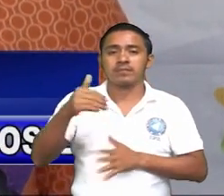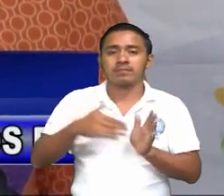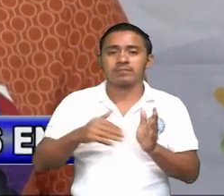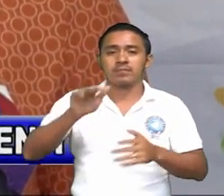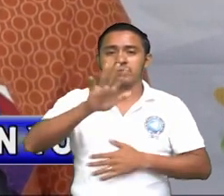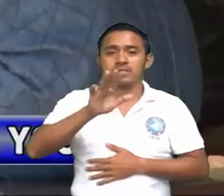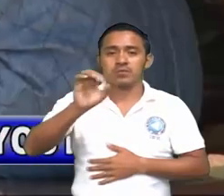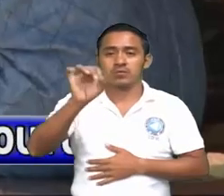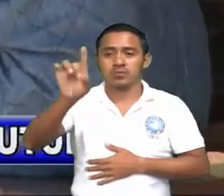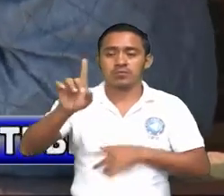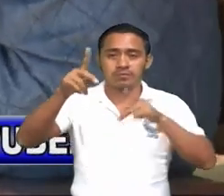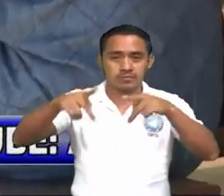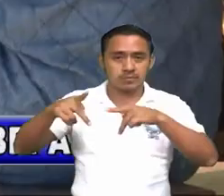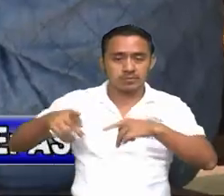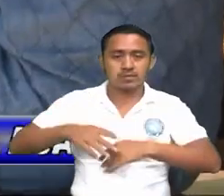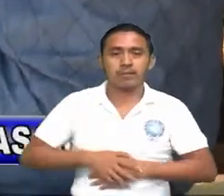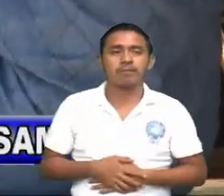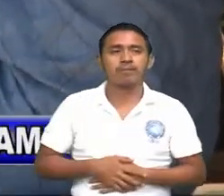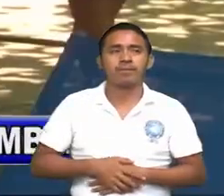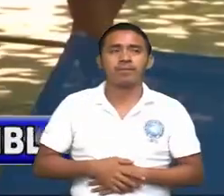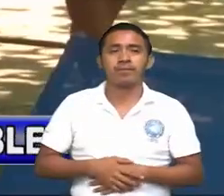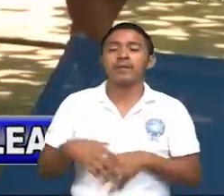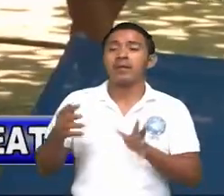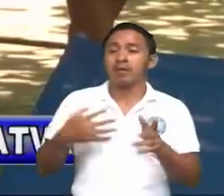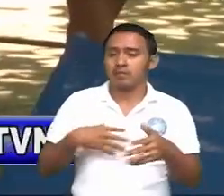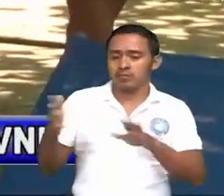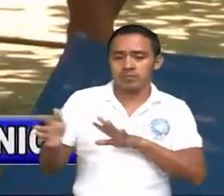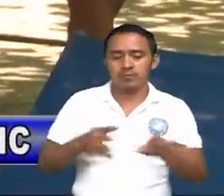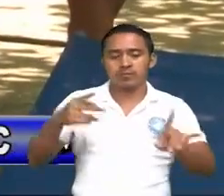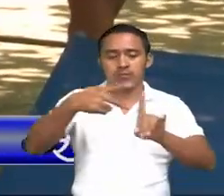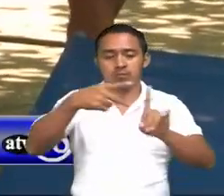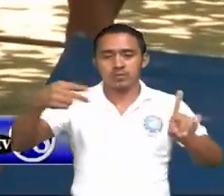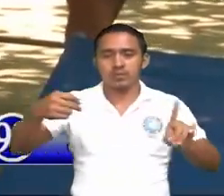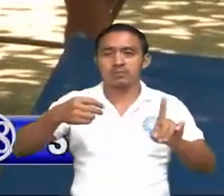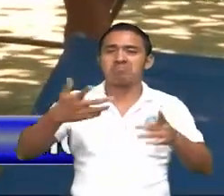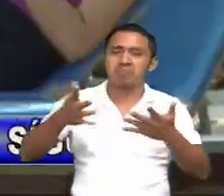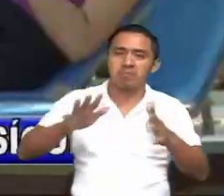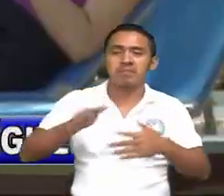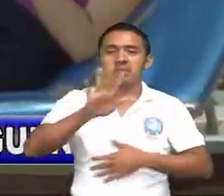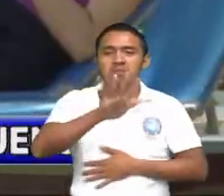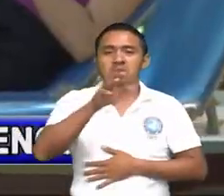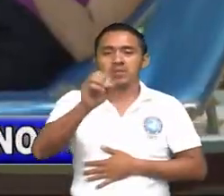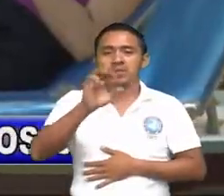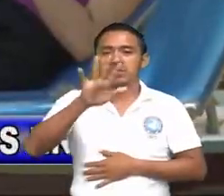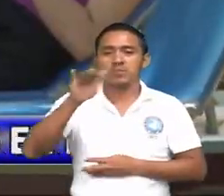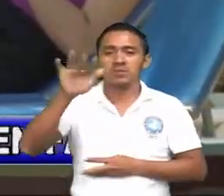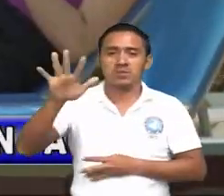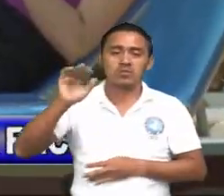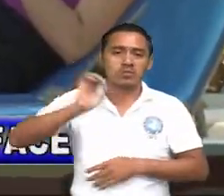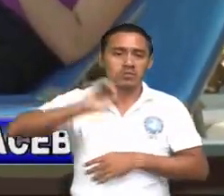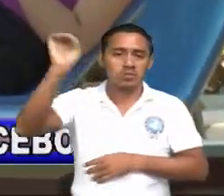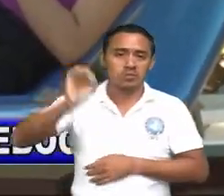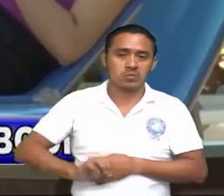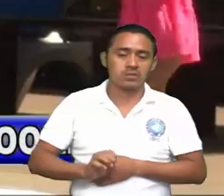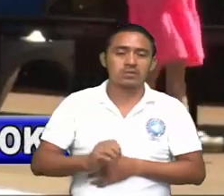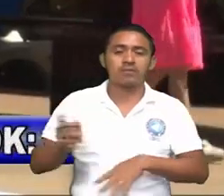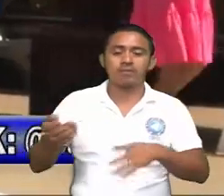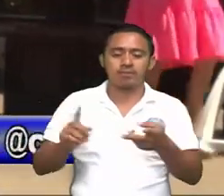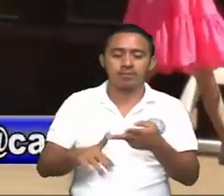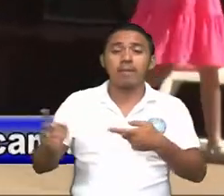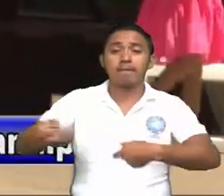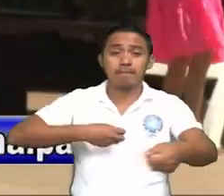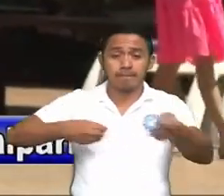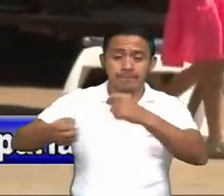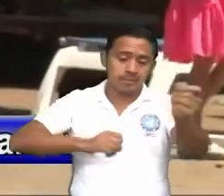66.501 personas. La ocupación hotelera estuvo entre el 50 y 55% a nivel nacional. Las ventas también